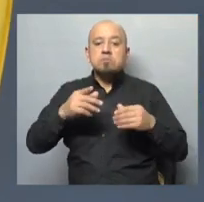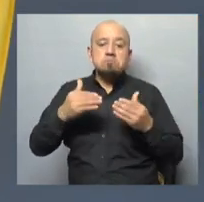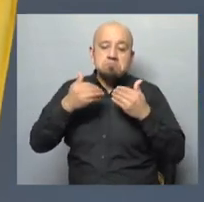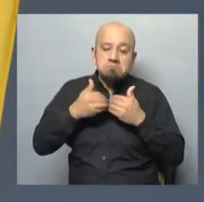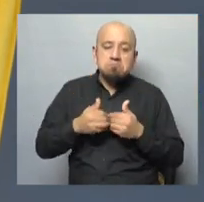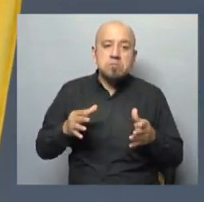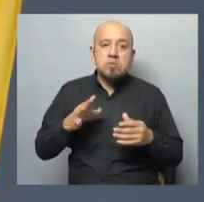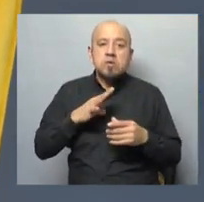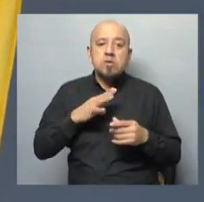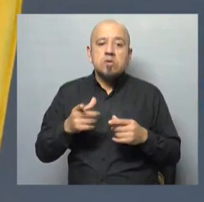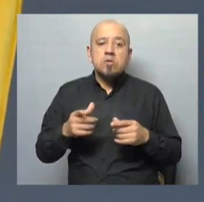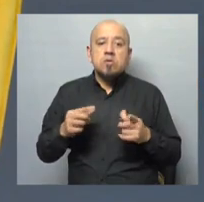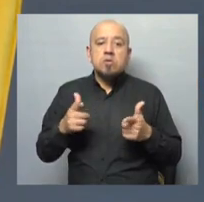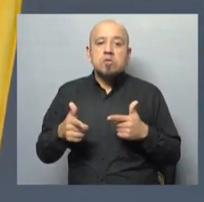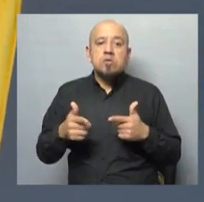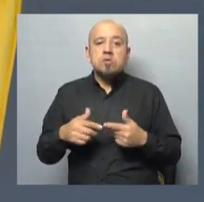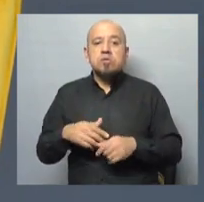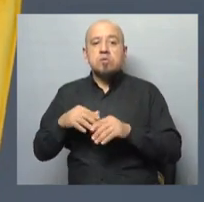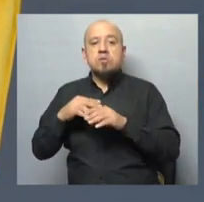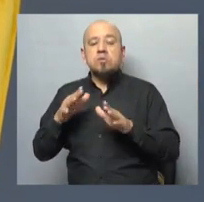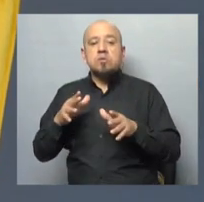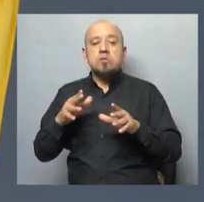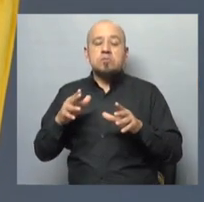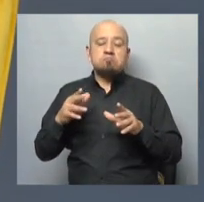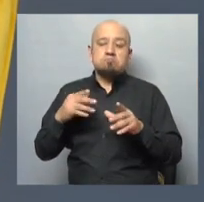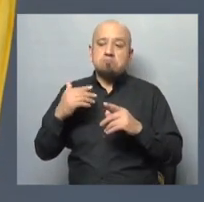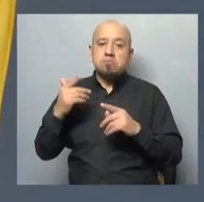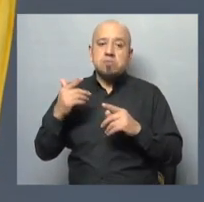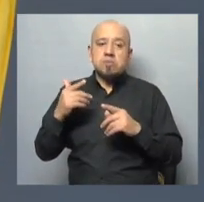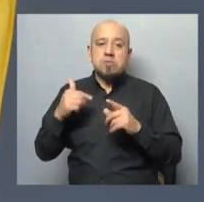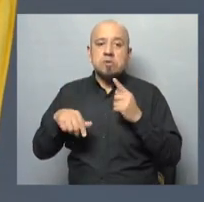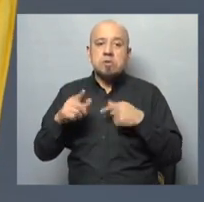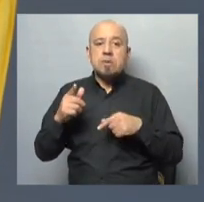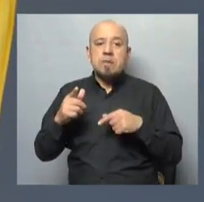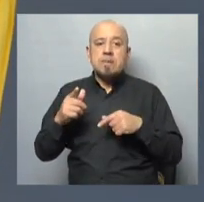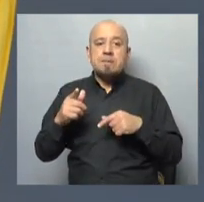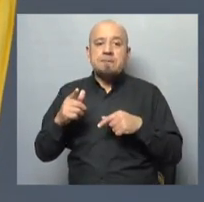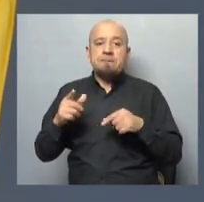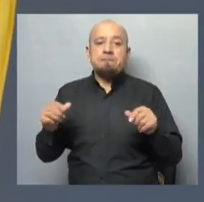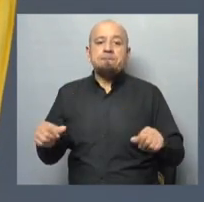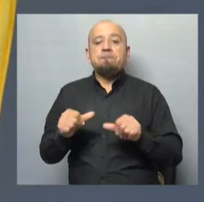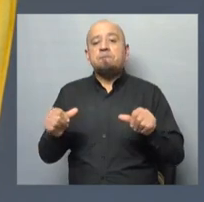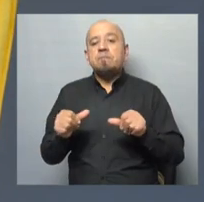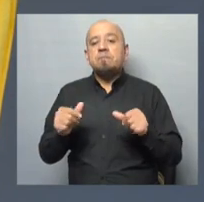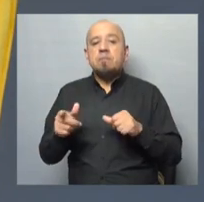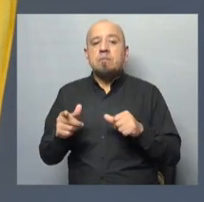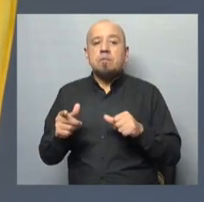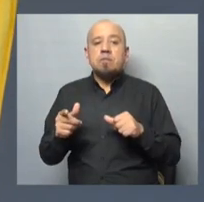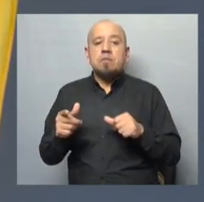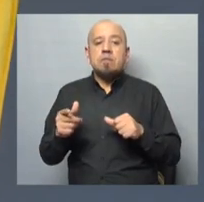no habían las manifestaciones entre comillas las intervenciones que se hicieron eran